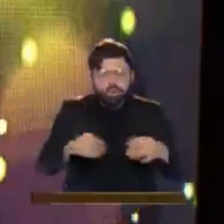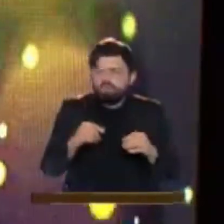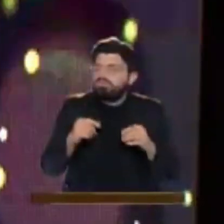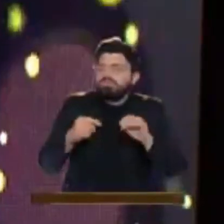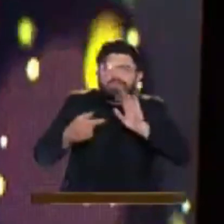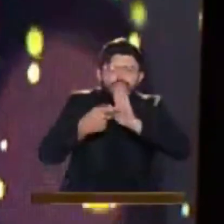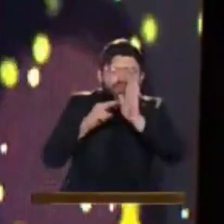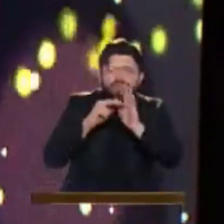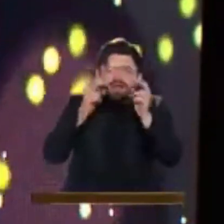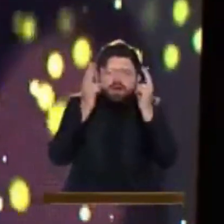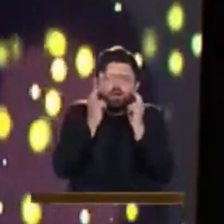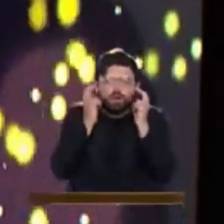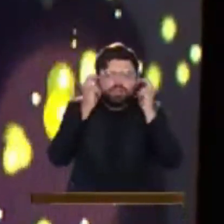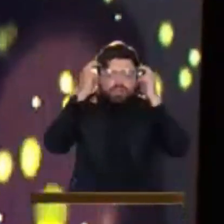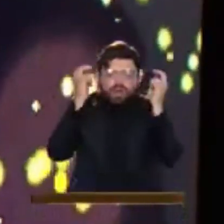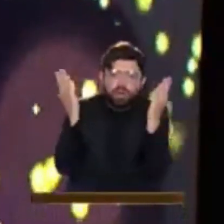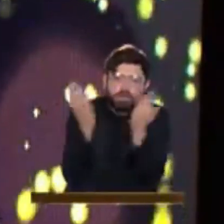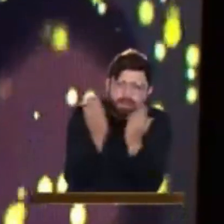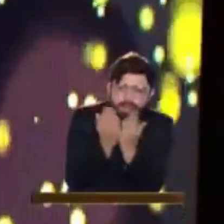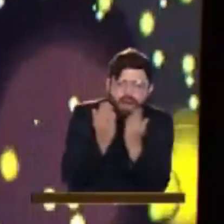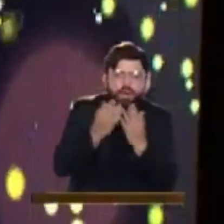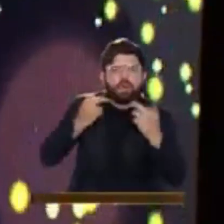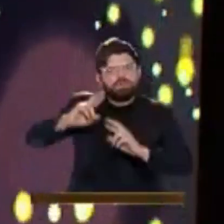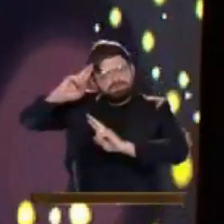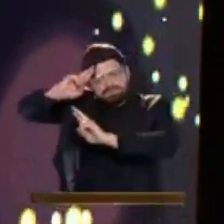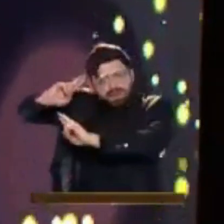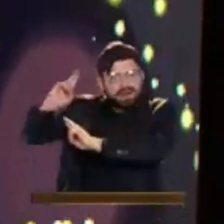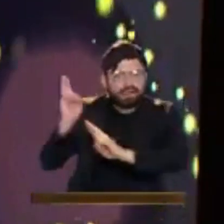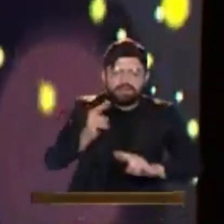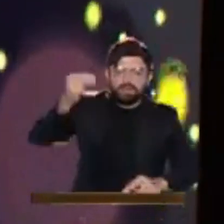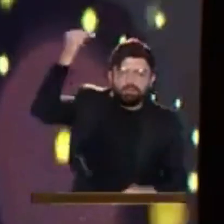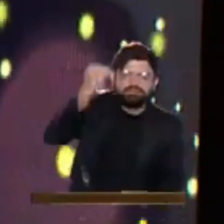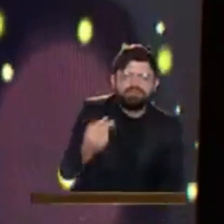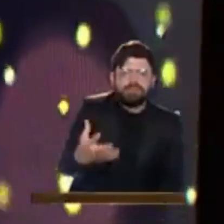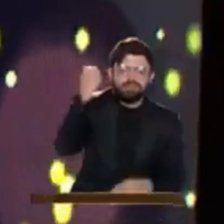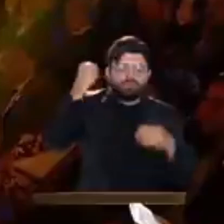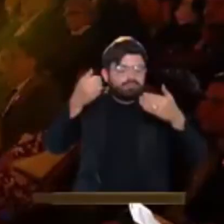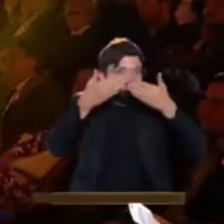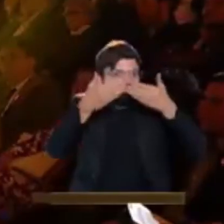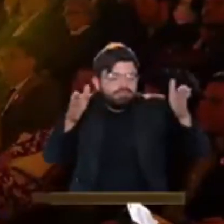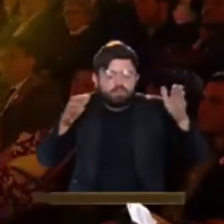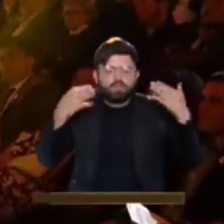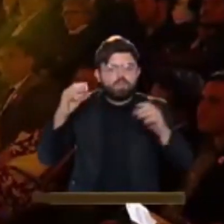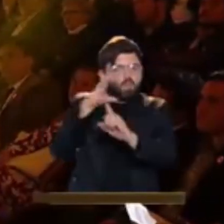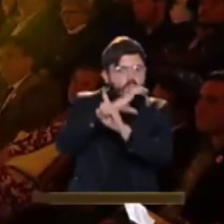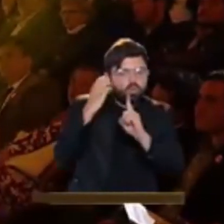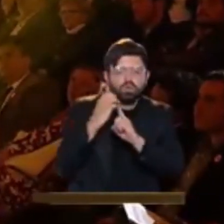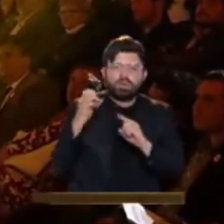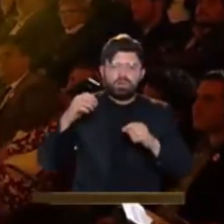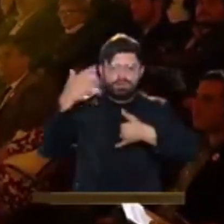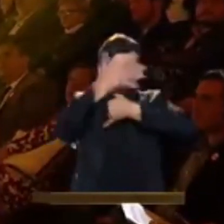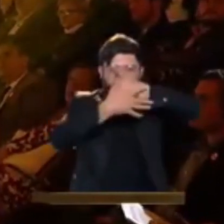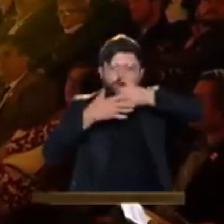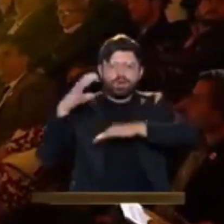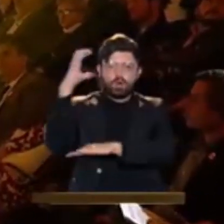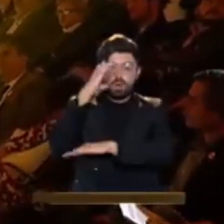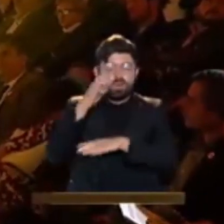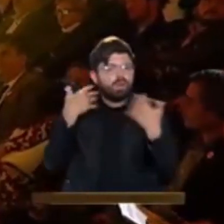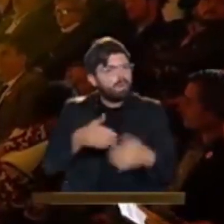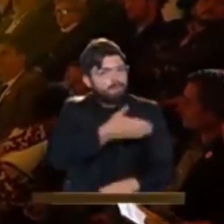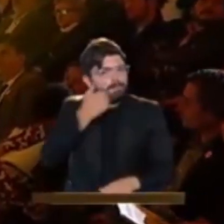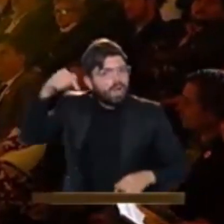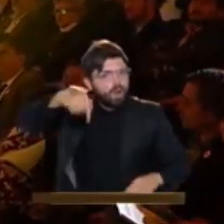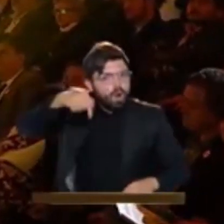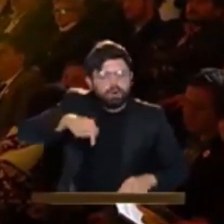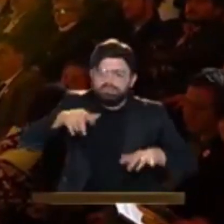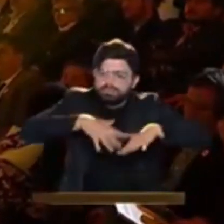conocimiento, el estudio y el respeto por la historia y la cultura de nuestro país. ¿Y qué mejor lugar que